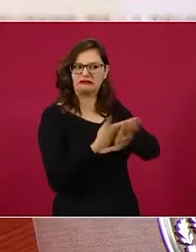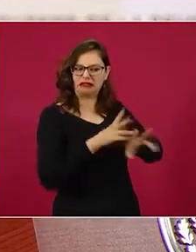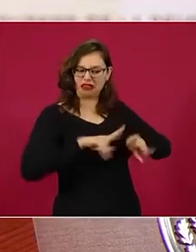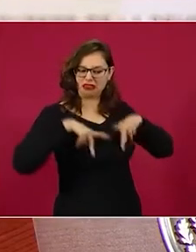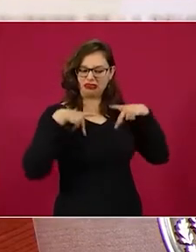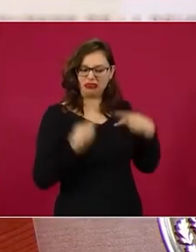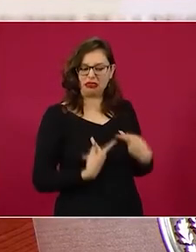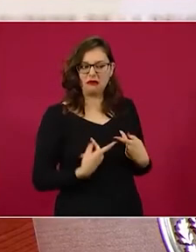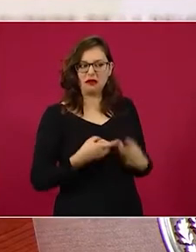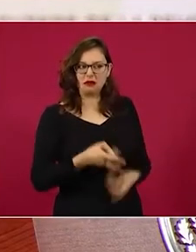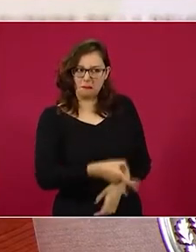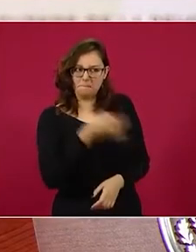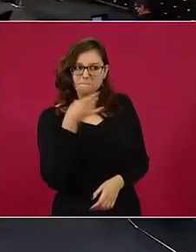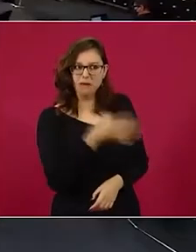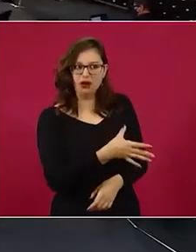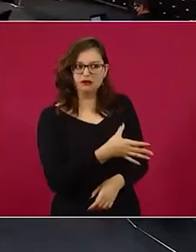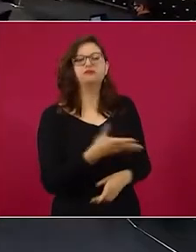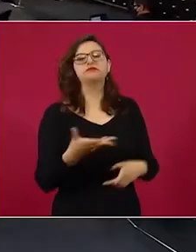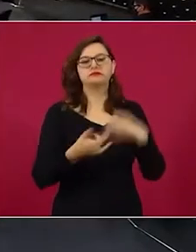del gobierno,